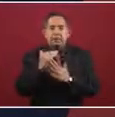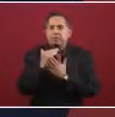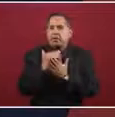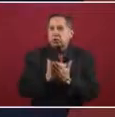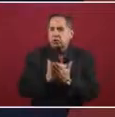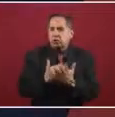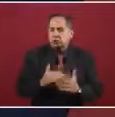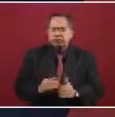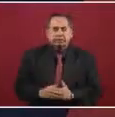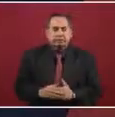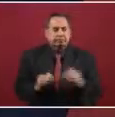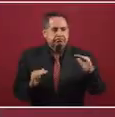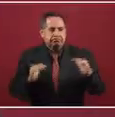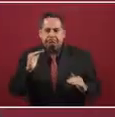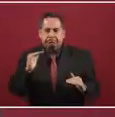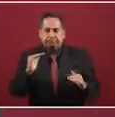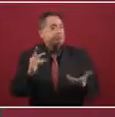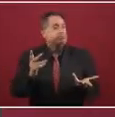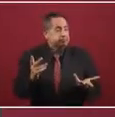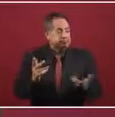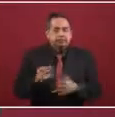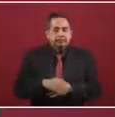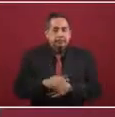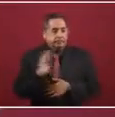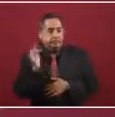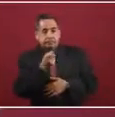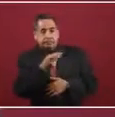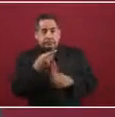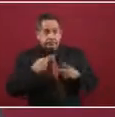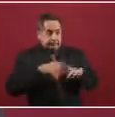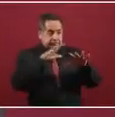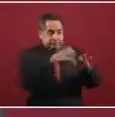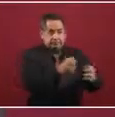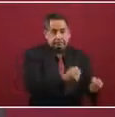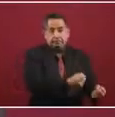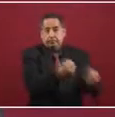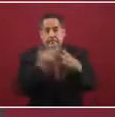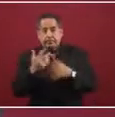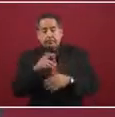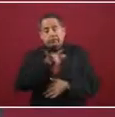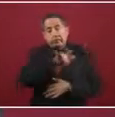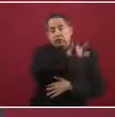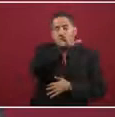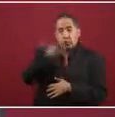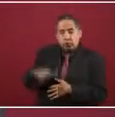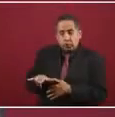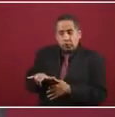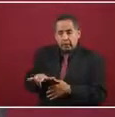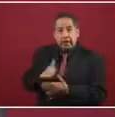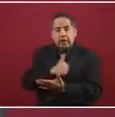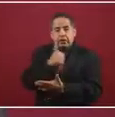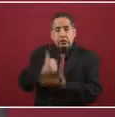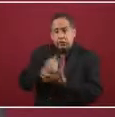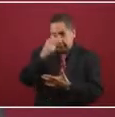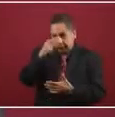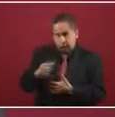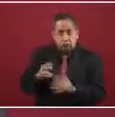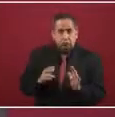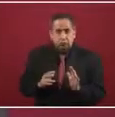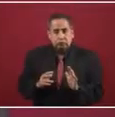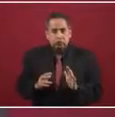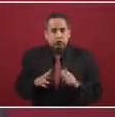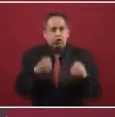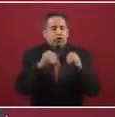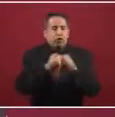Y los repatriados queremos que tengan la posibilidad de ser repatriados por vía aérea a la Ciudad de México y no nada más que nos lo pongan en la